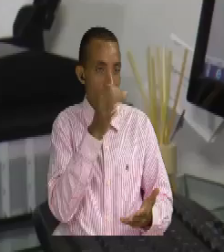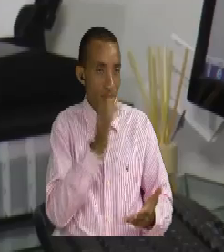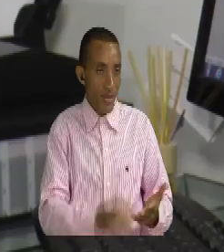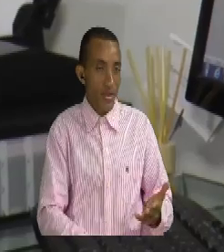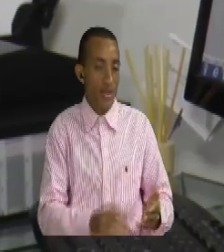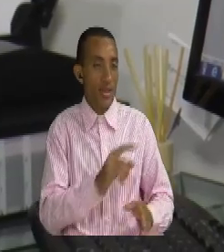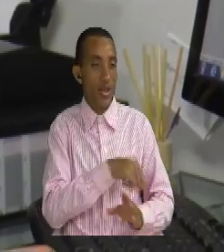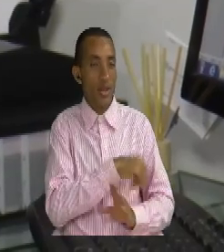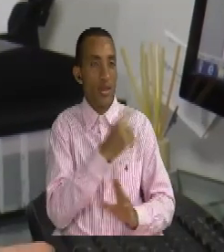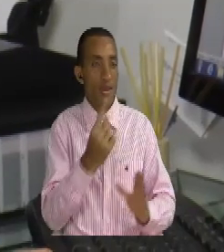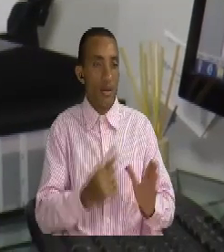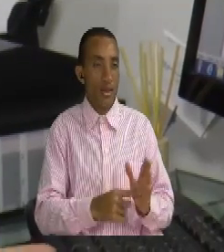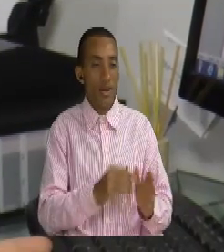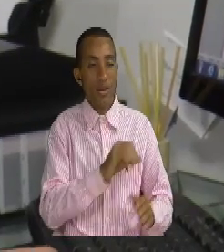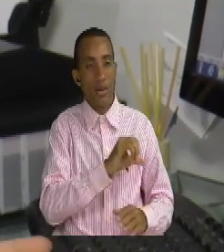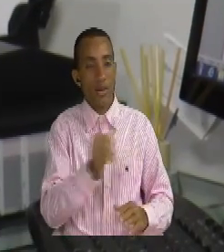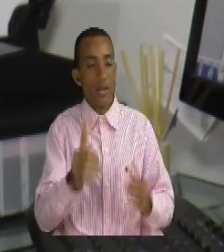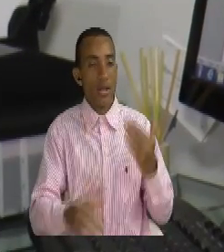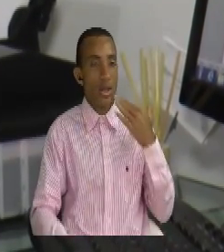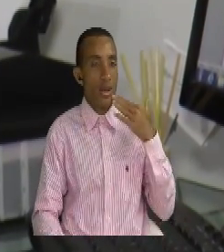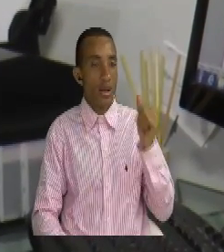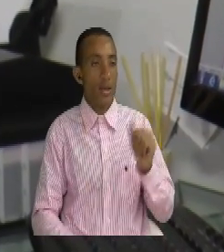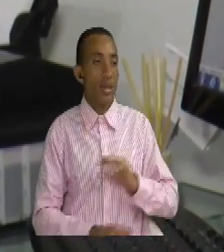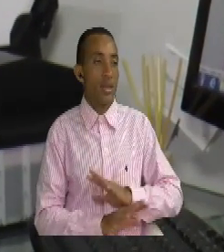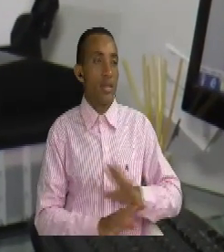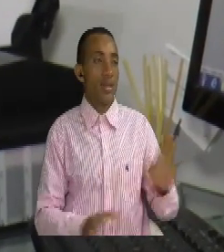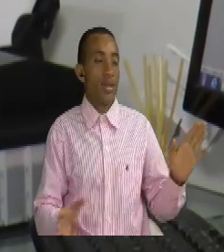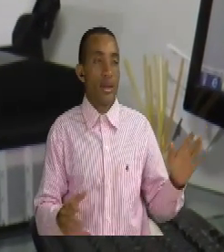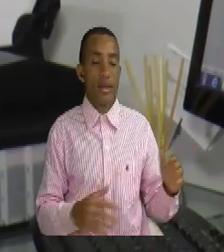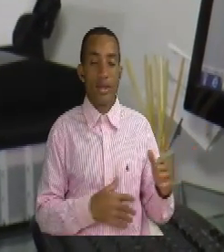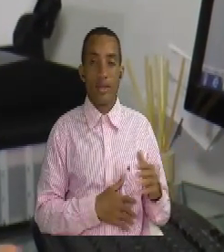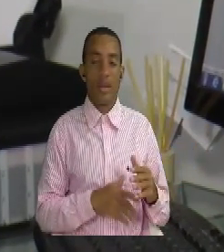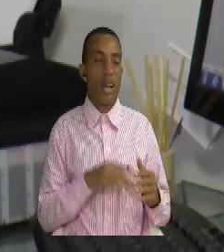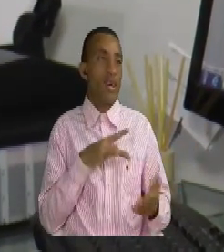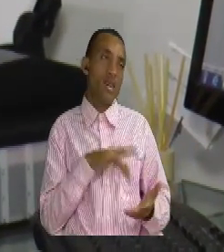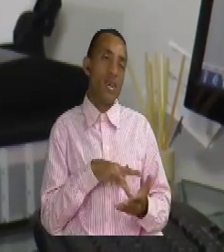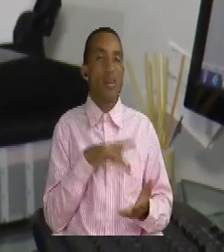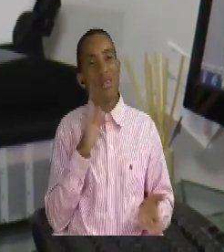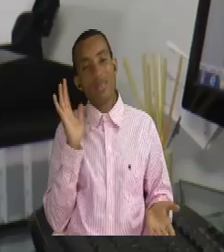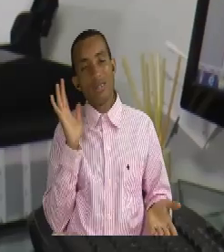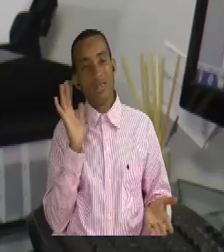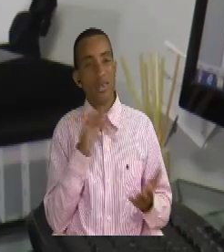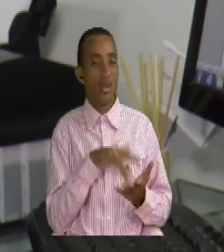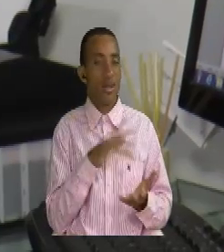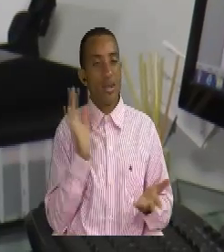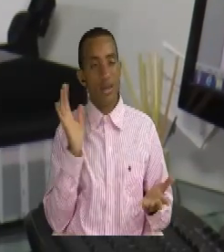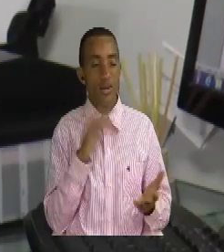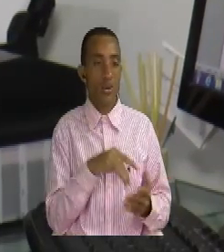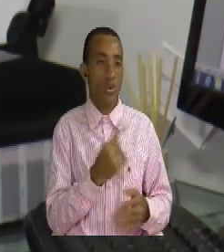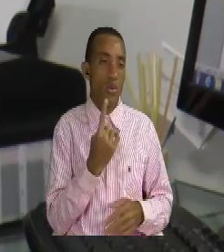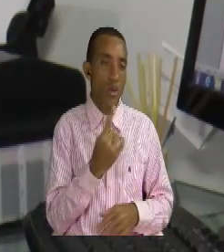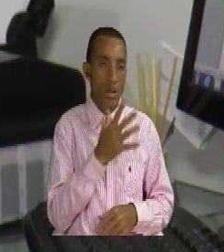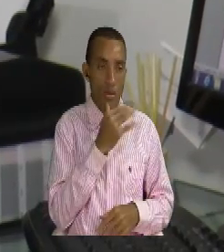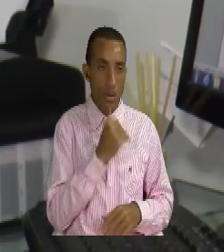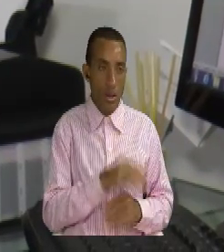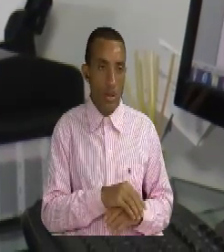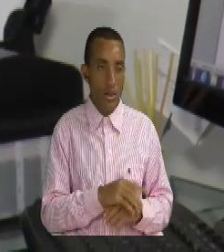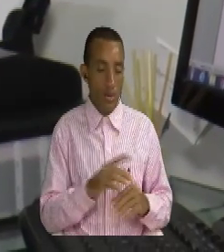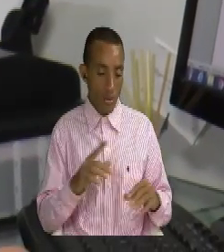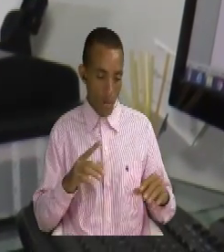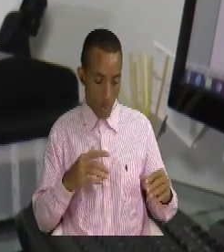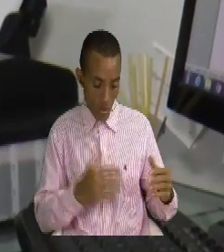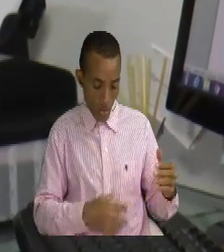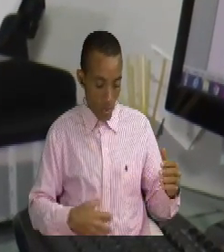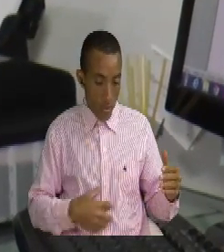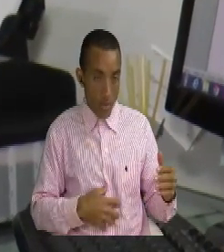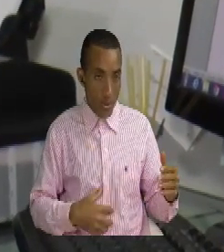controles. Hay otras mamitas que realmente vienen totalmente desordenadas, que no tienen un solo control prenatal, una sola ecografía, o que llegan